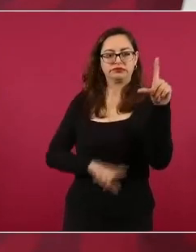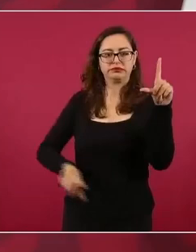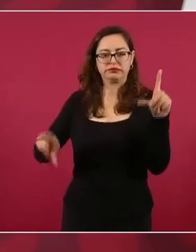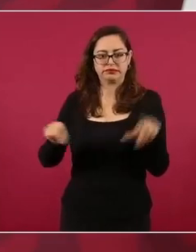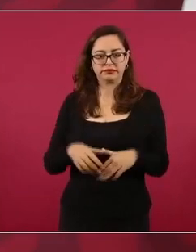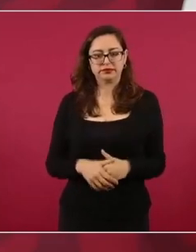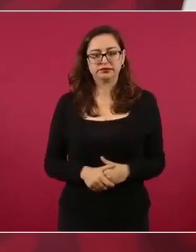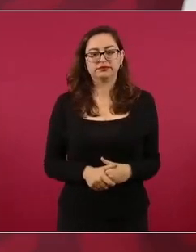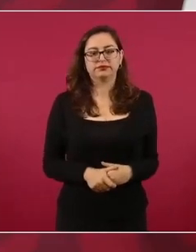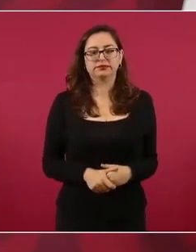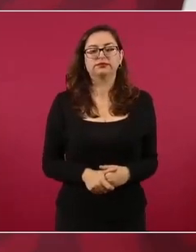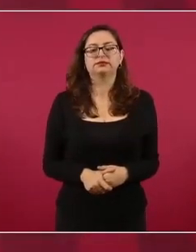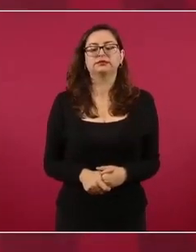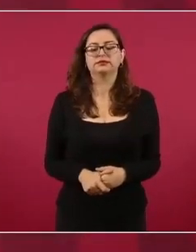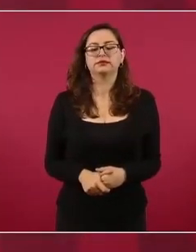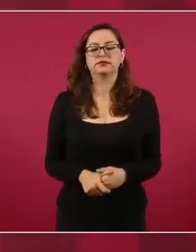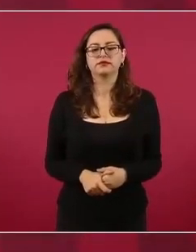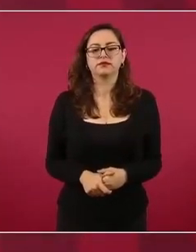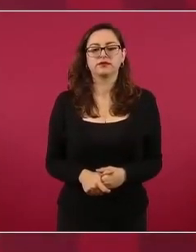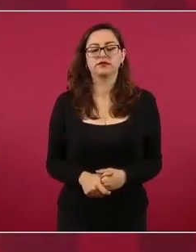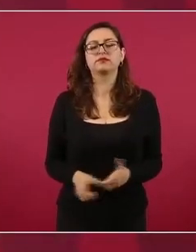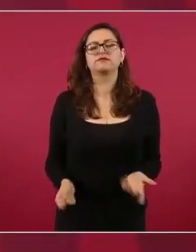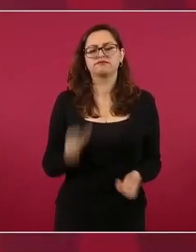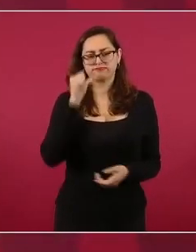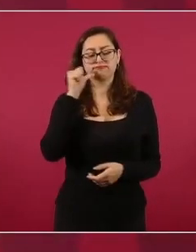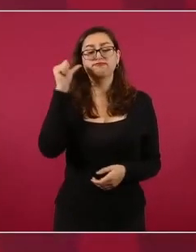Y lo dije ayer y creo que es claro.